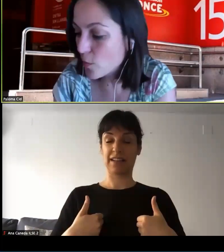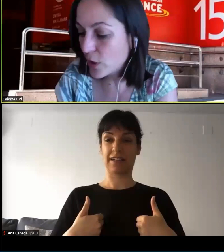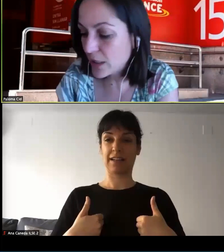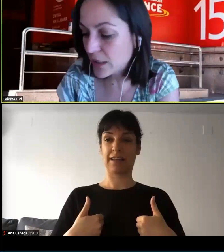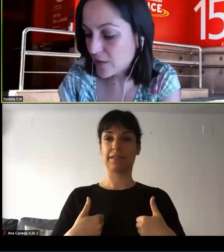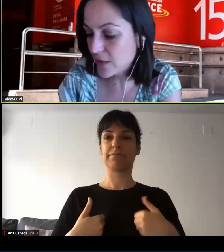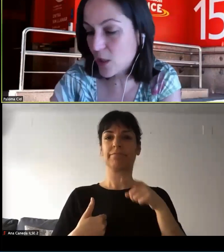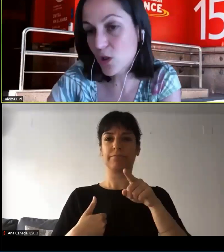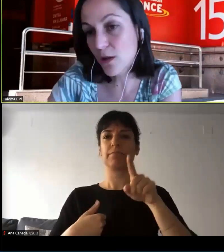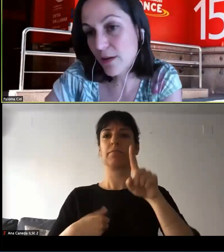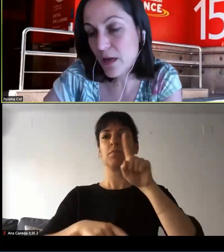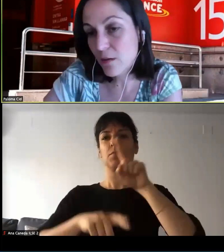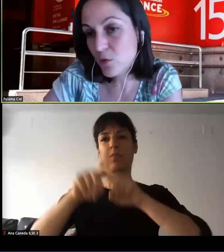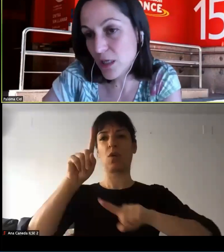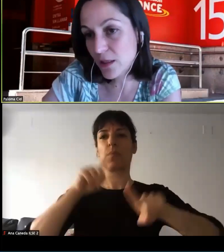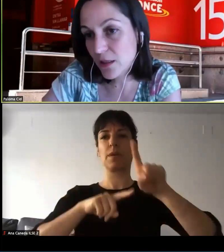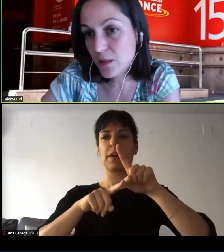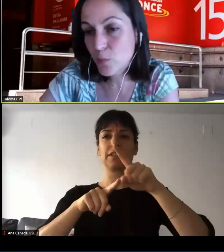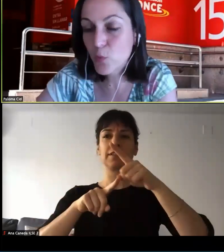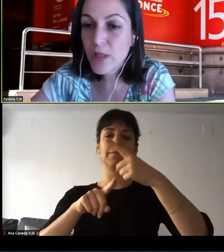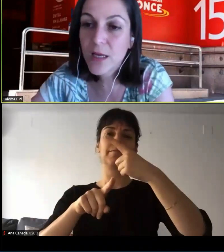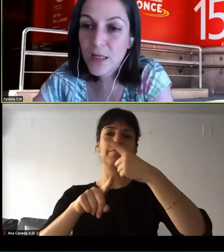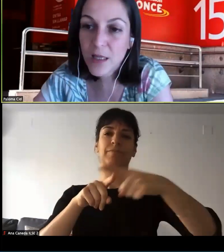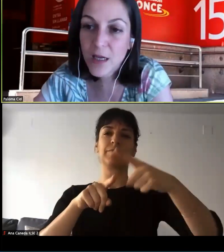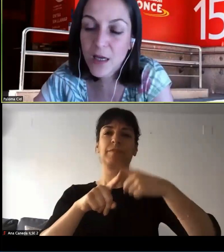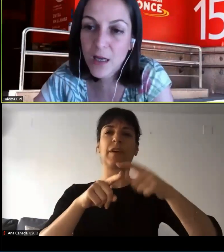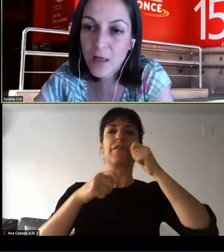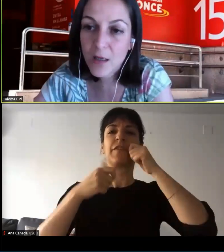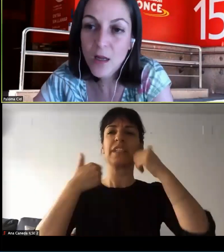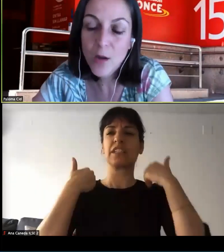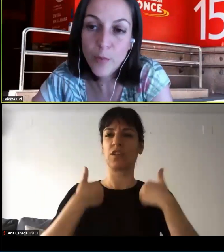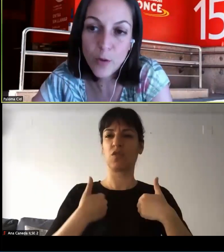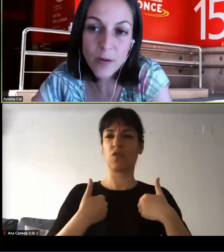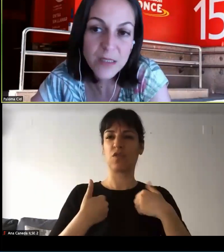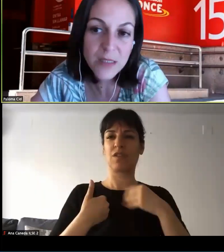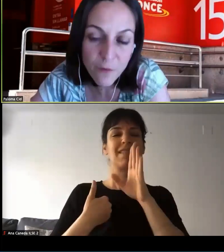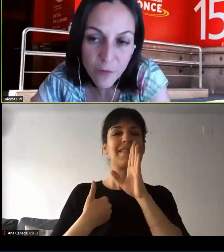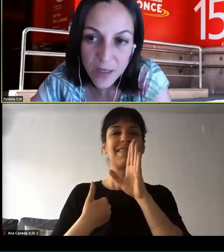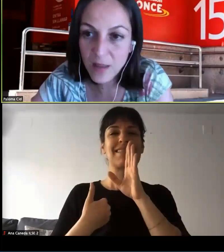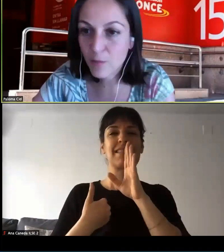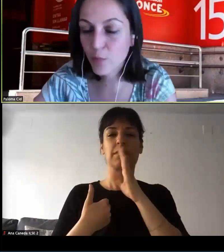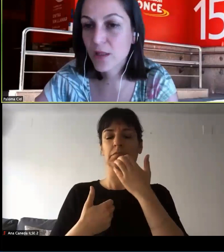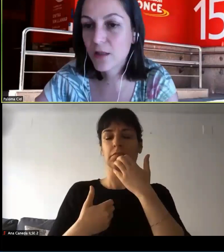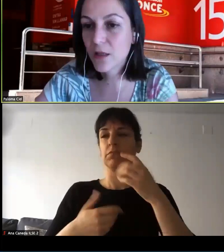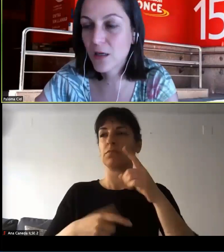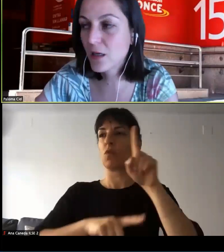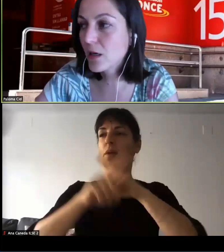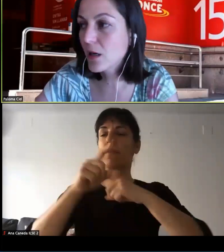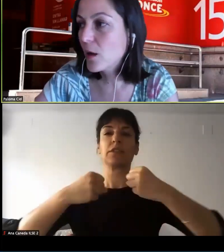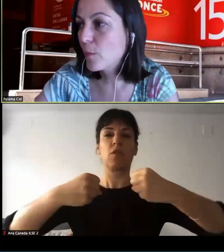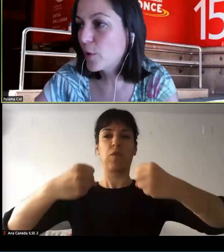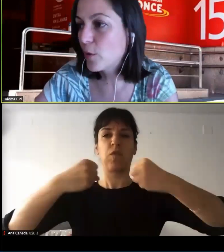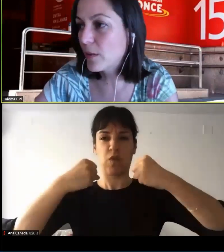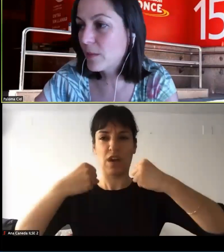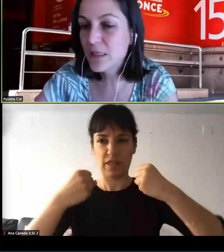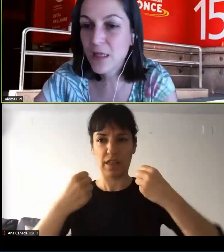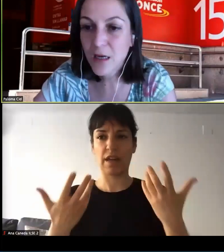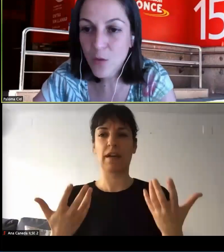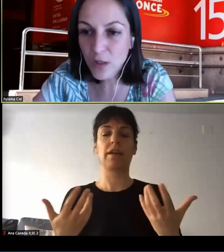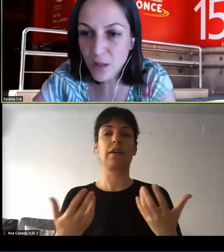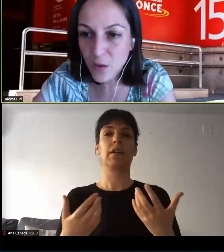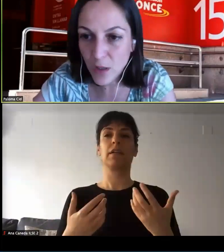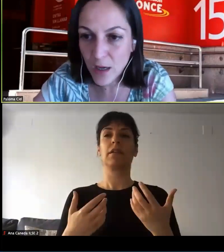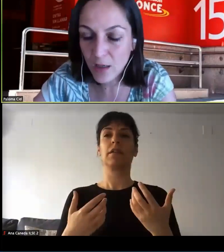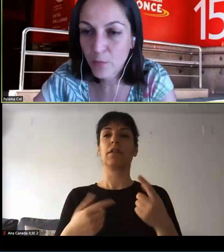los componentes físicos que veíamos antes. Puede que tengan problemas de fuerza, pueden tener problemas de